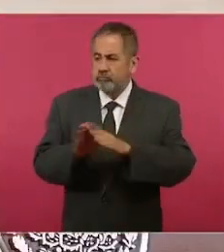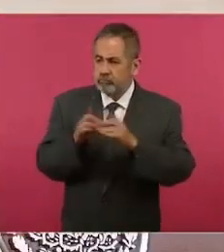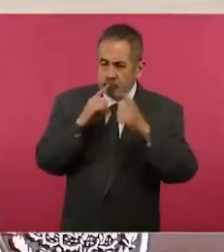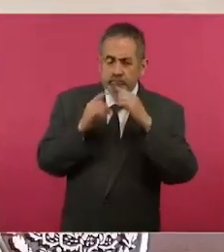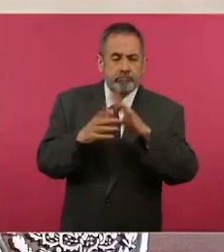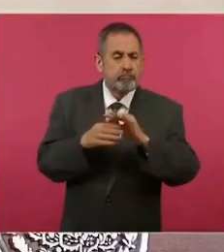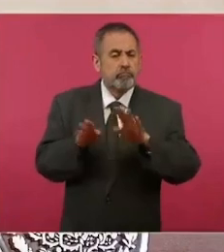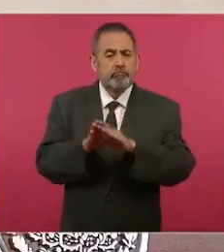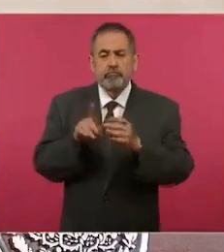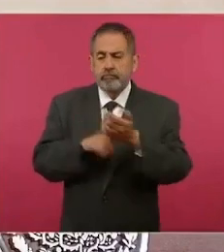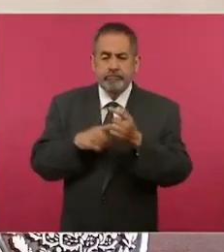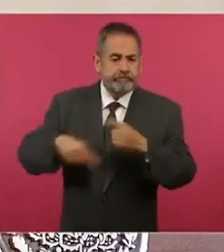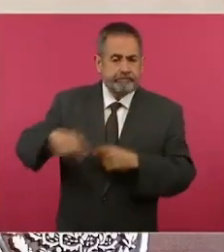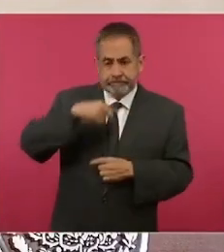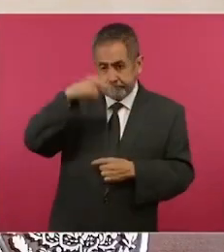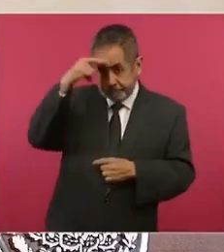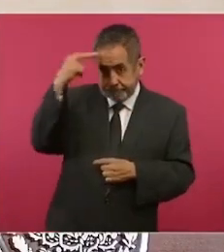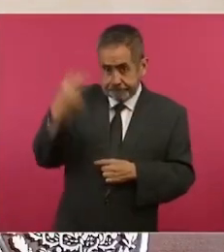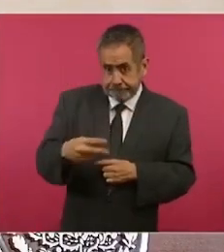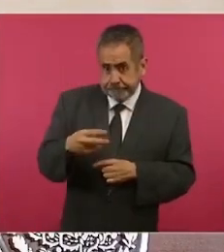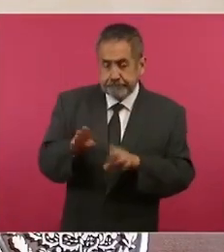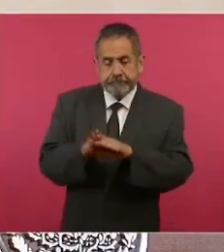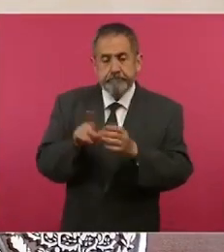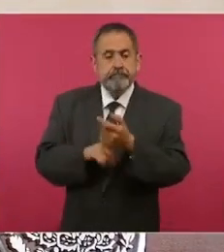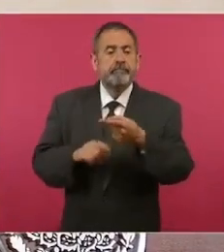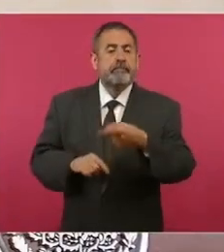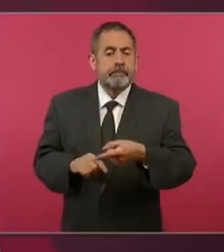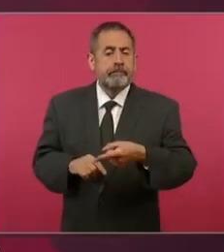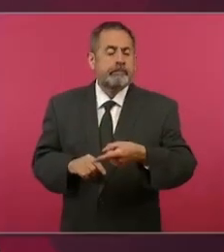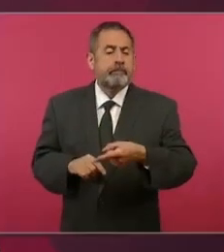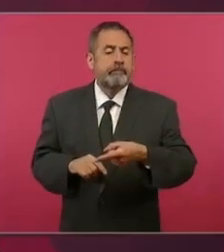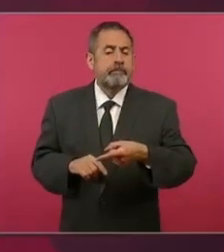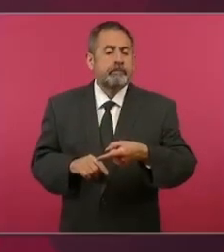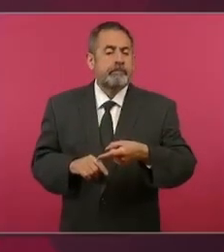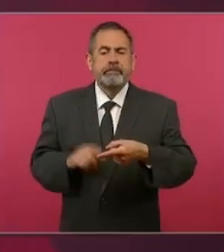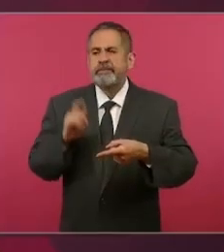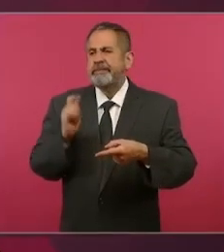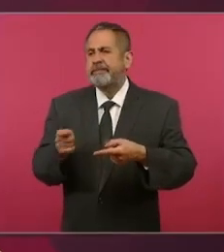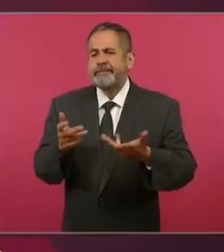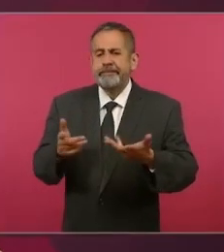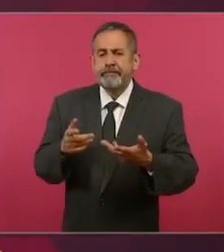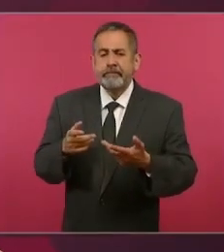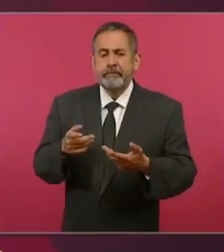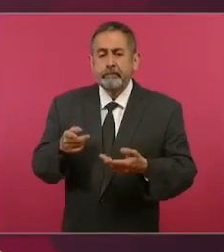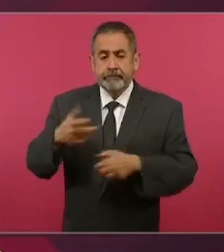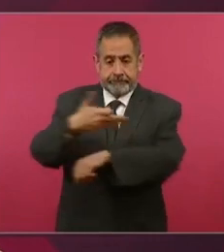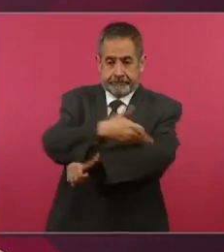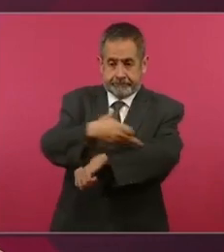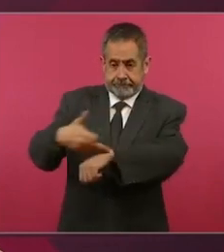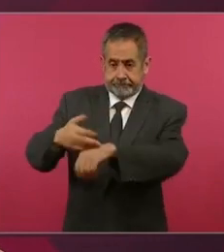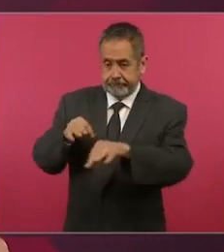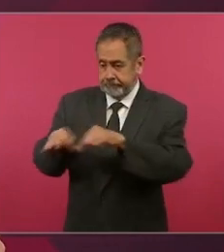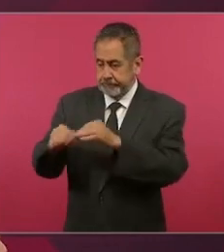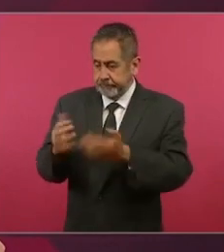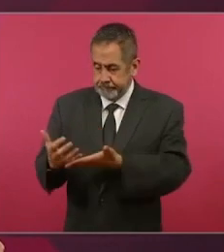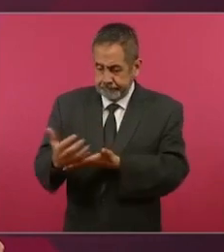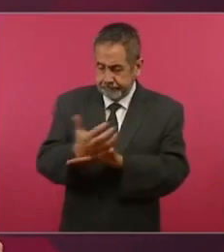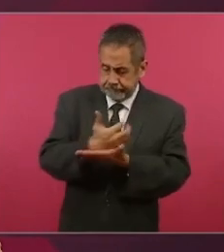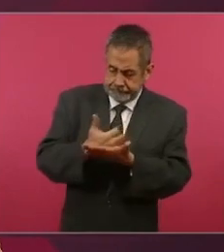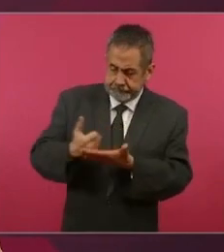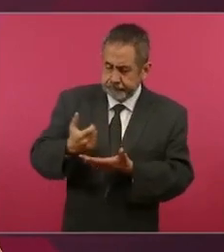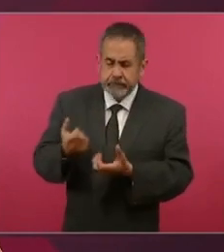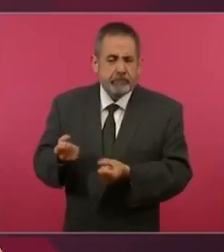estamos los mexicanos en cuanto a ingresos y